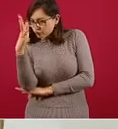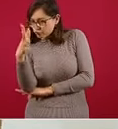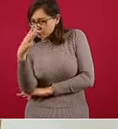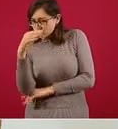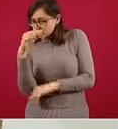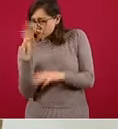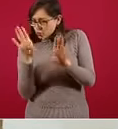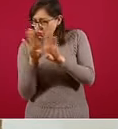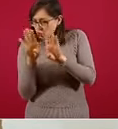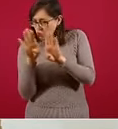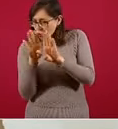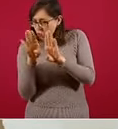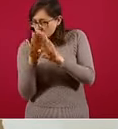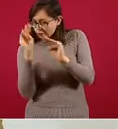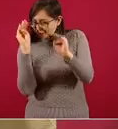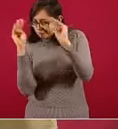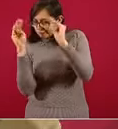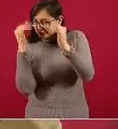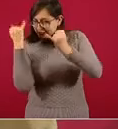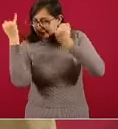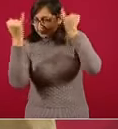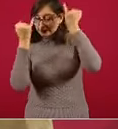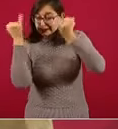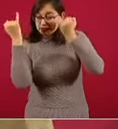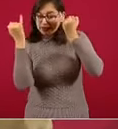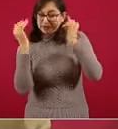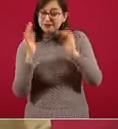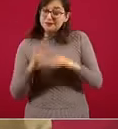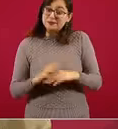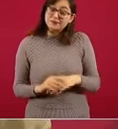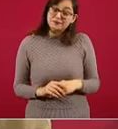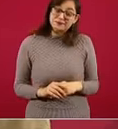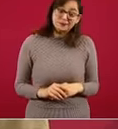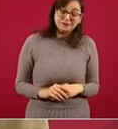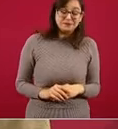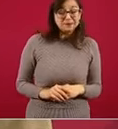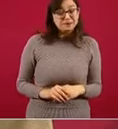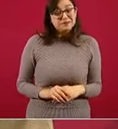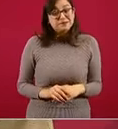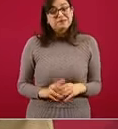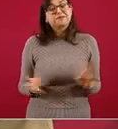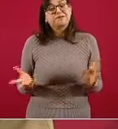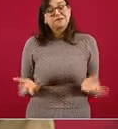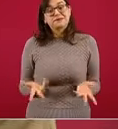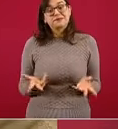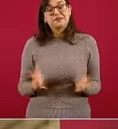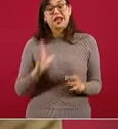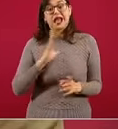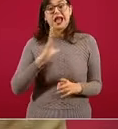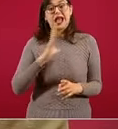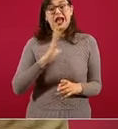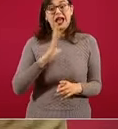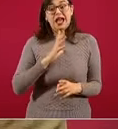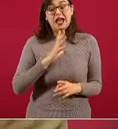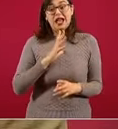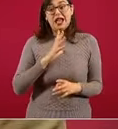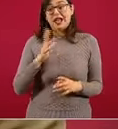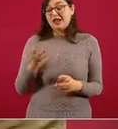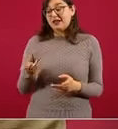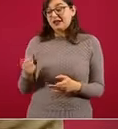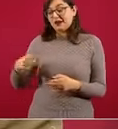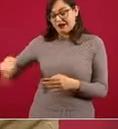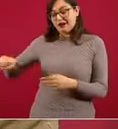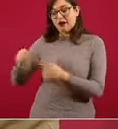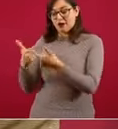próximas 2 semanas, es una cosa que también hay un equipo trabajando en esta cosa que que se llama, no es una predicción a semanas,